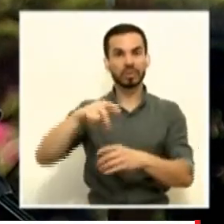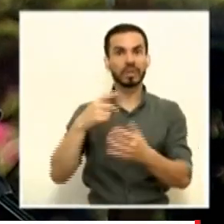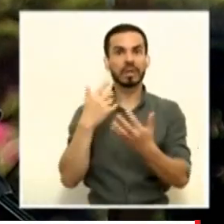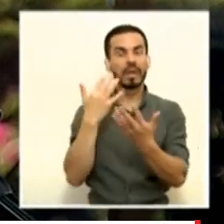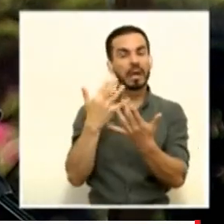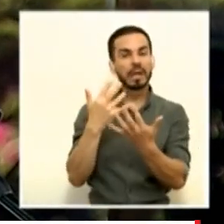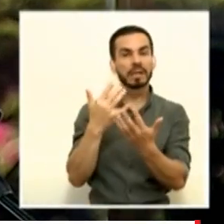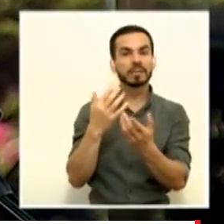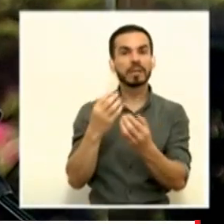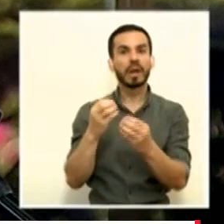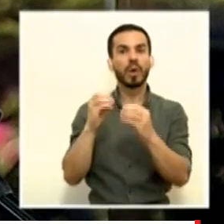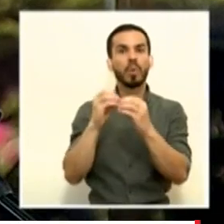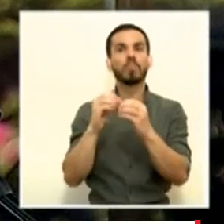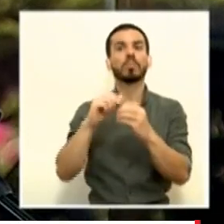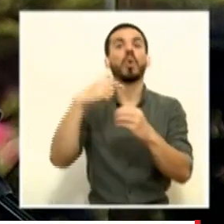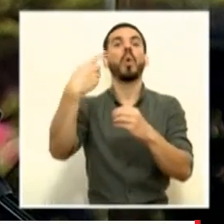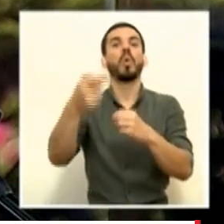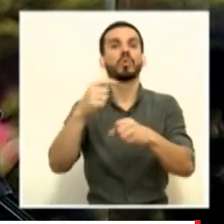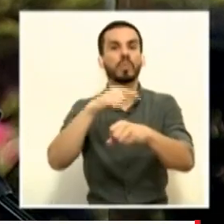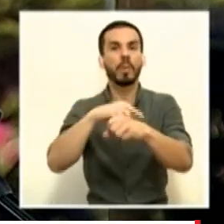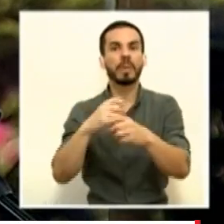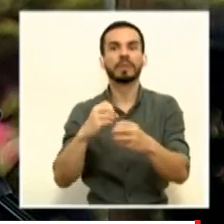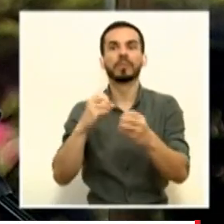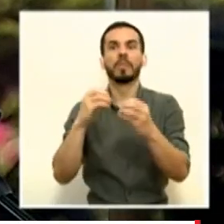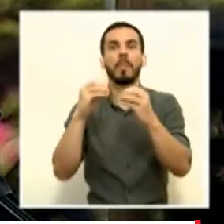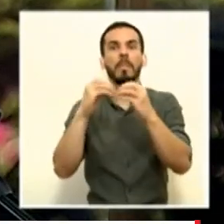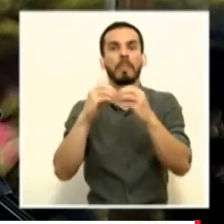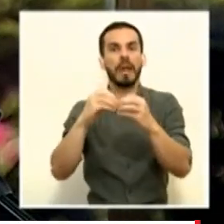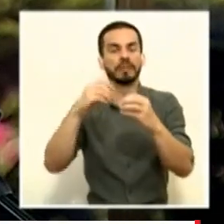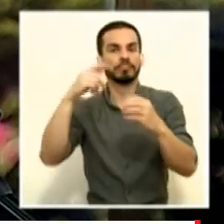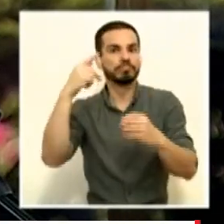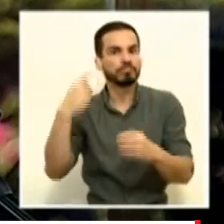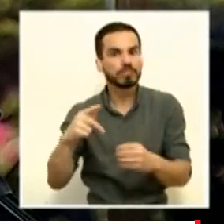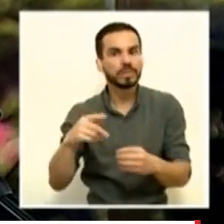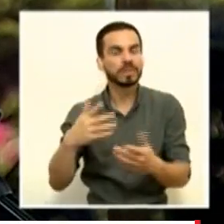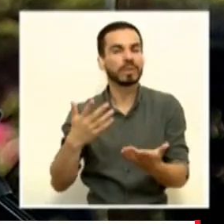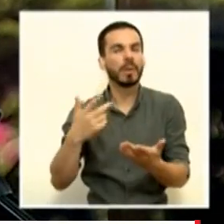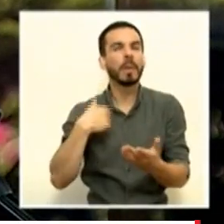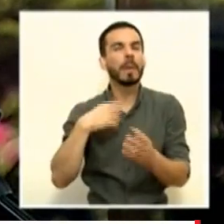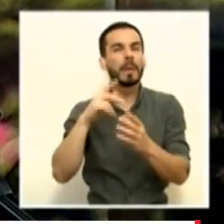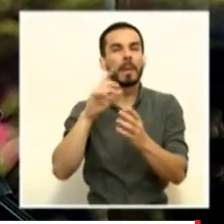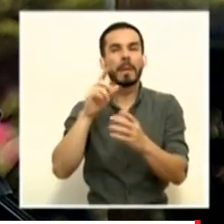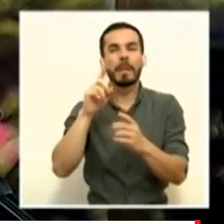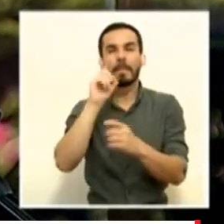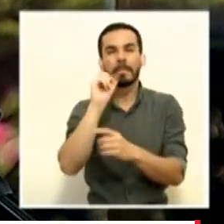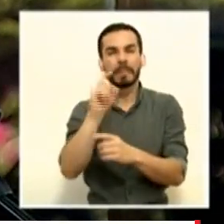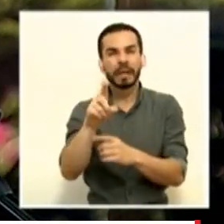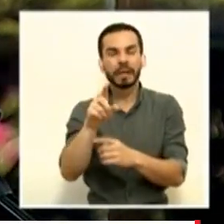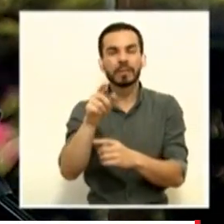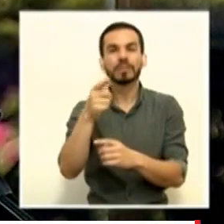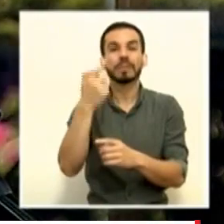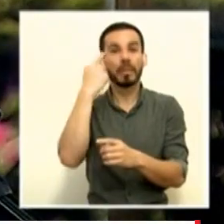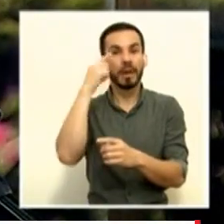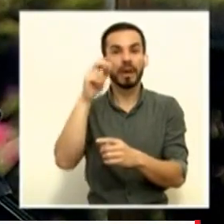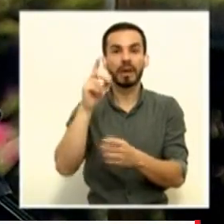la expectativa de un momento más crítico? Mi consulta para el doctor Ruiz.